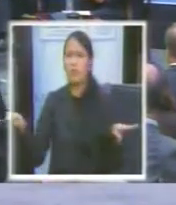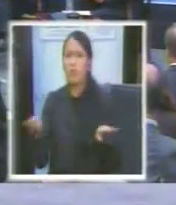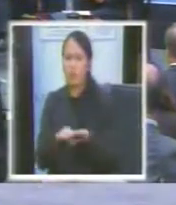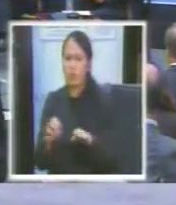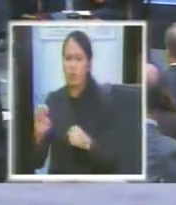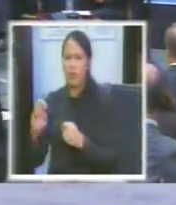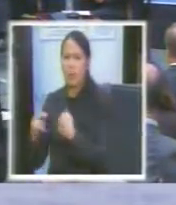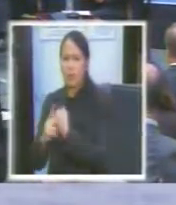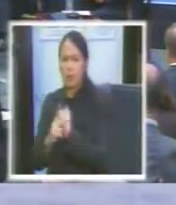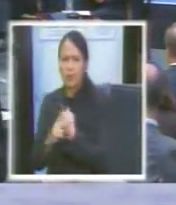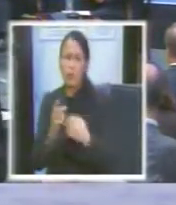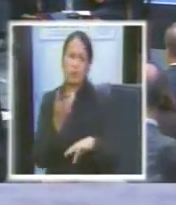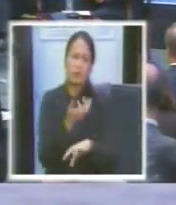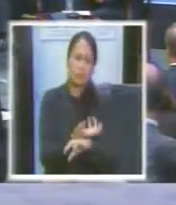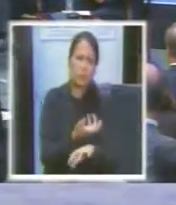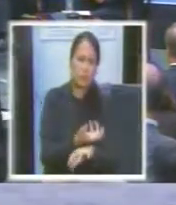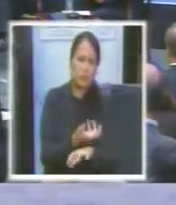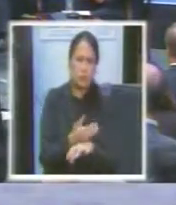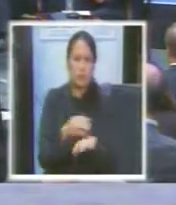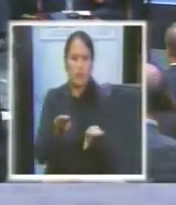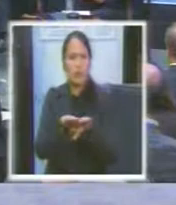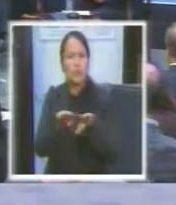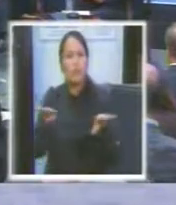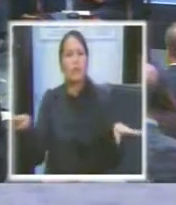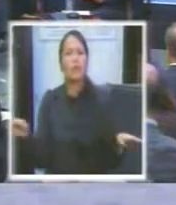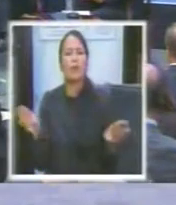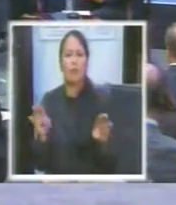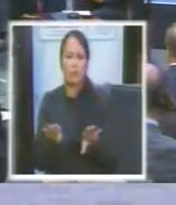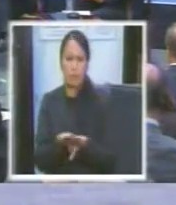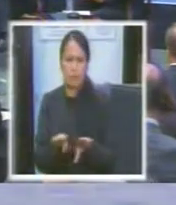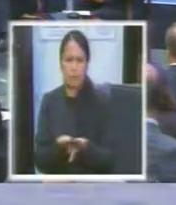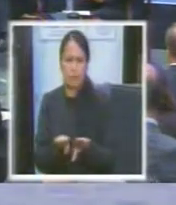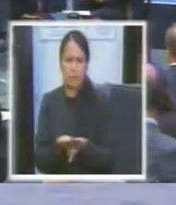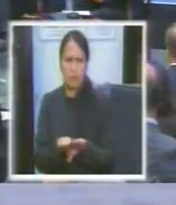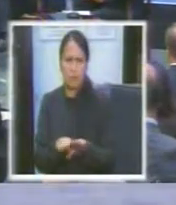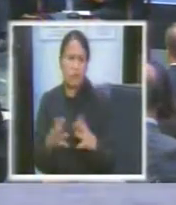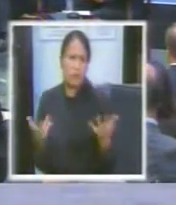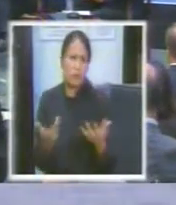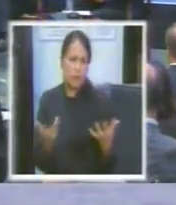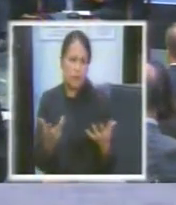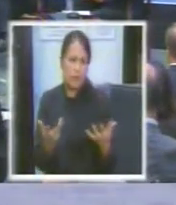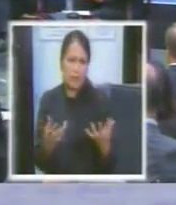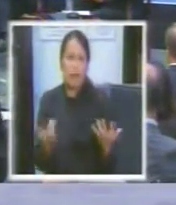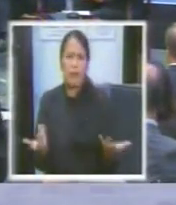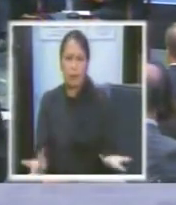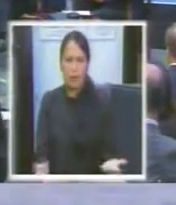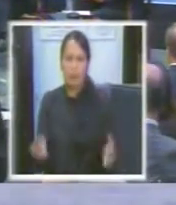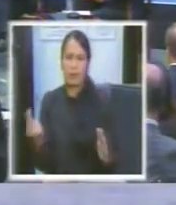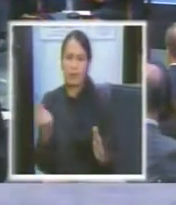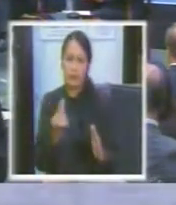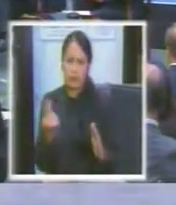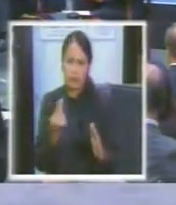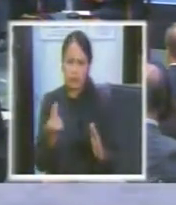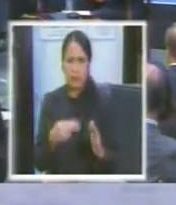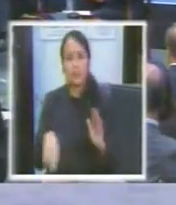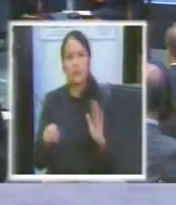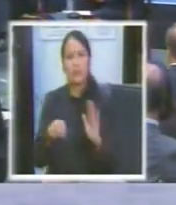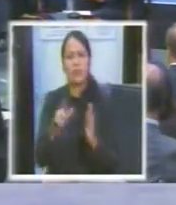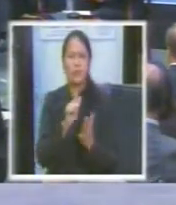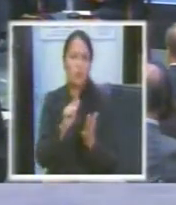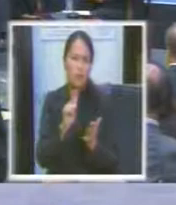respecto a las empresas estadounidenses y canadienses en México, había que poner un instrumento que eliminara los